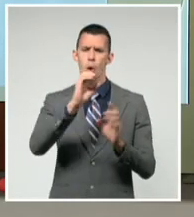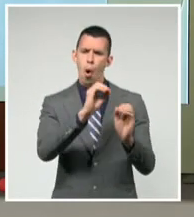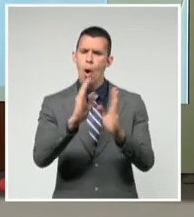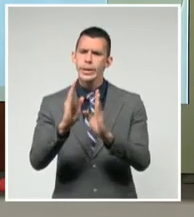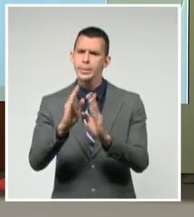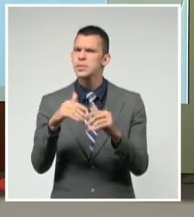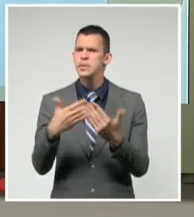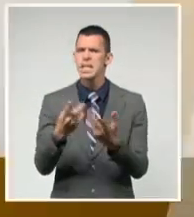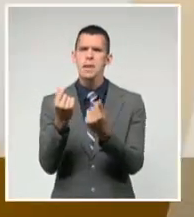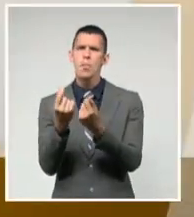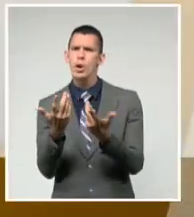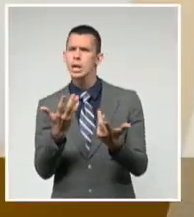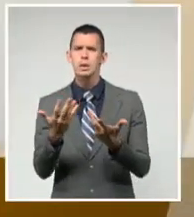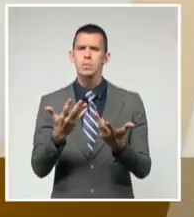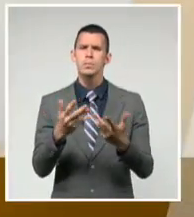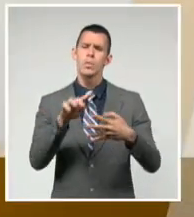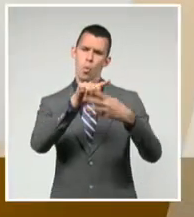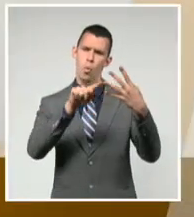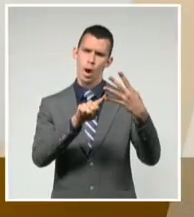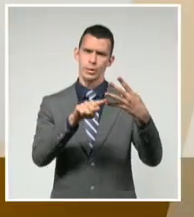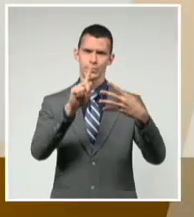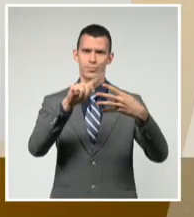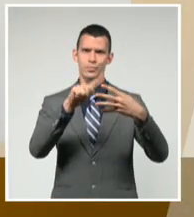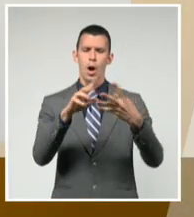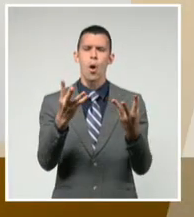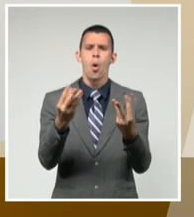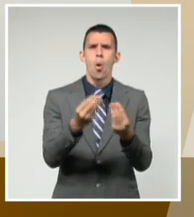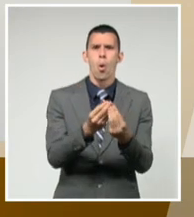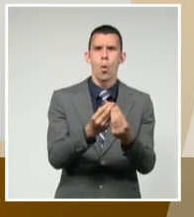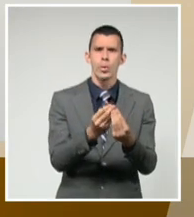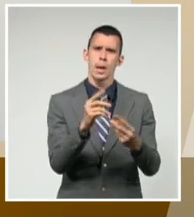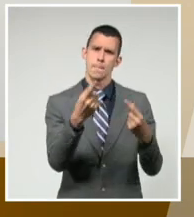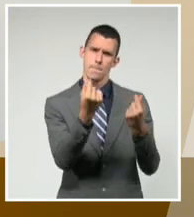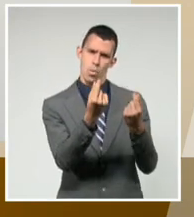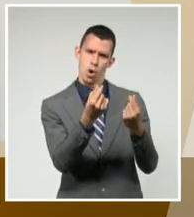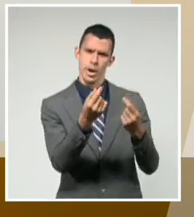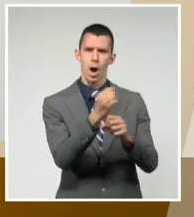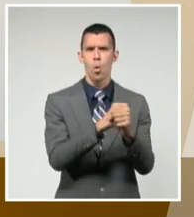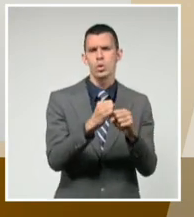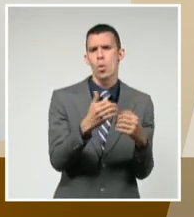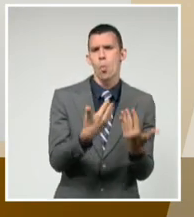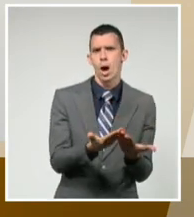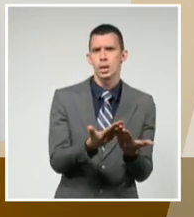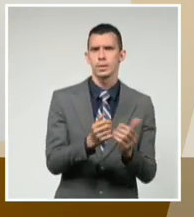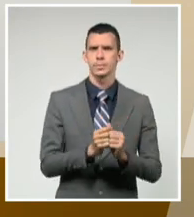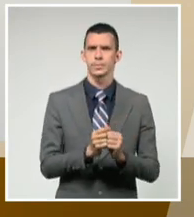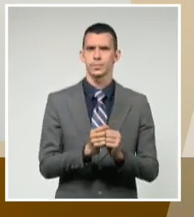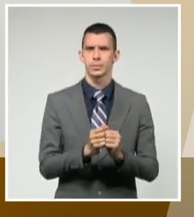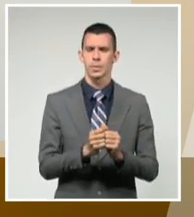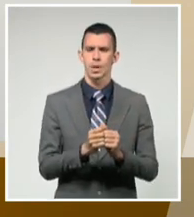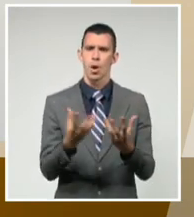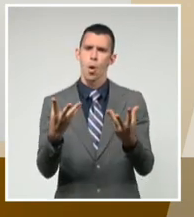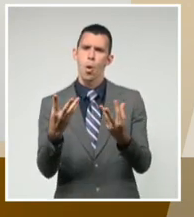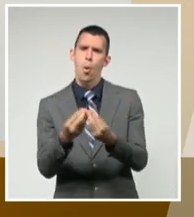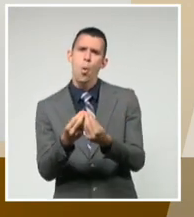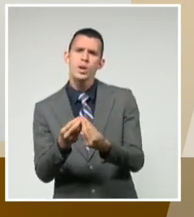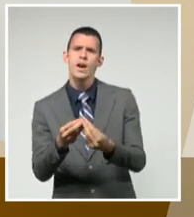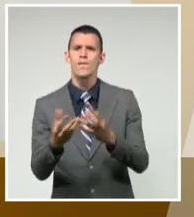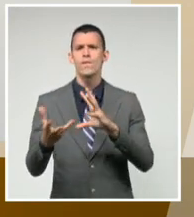unificación monetaria unificación cambiaria ahí los tenemos transformación de subsidios excesivos y gratuidades indebidas